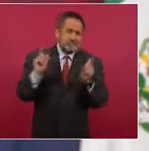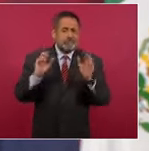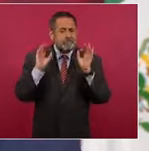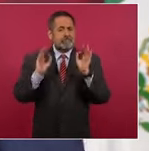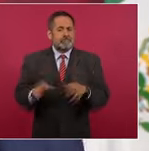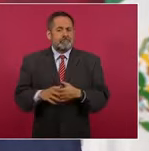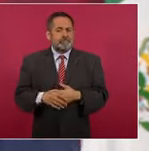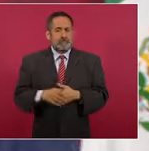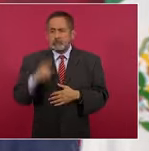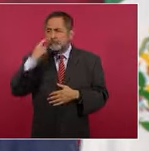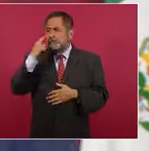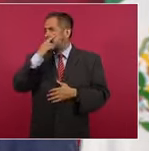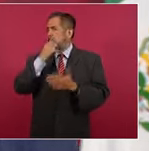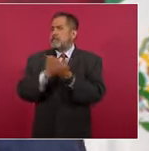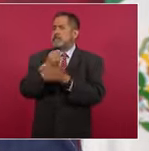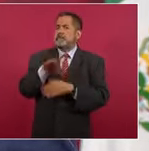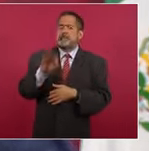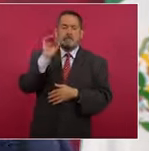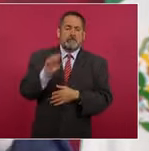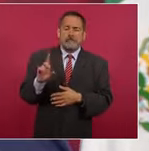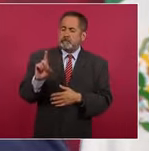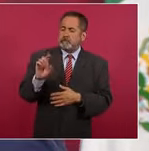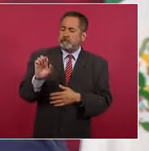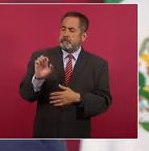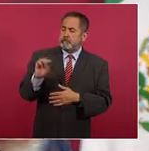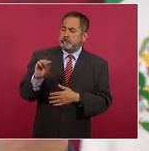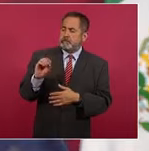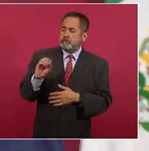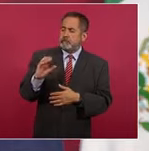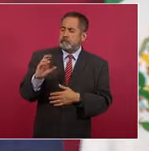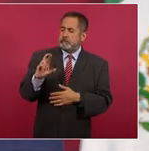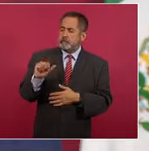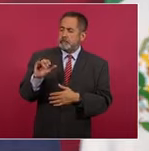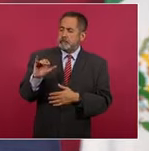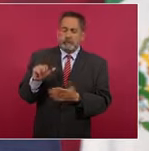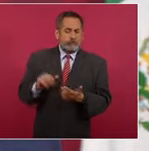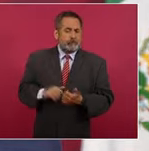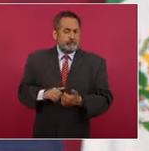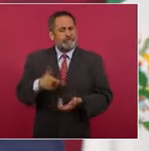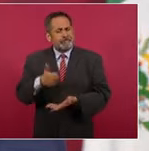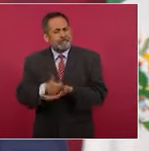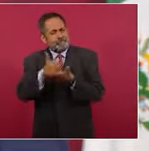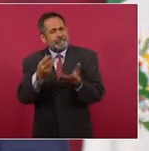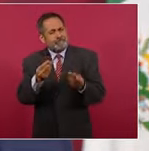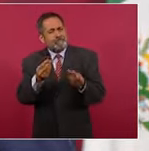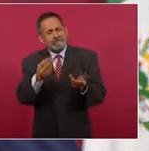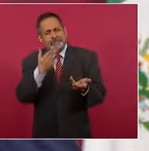que haya democracia. Entonces, que ayuden